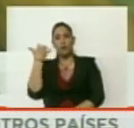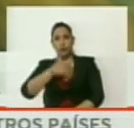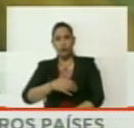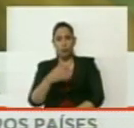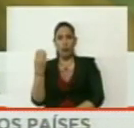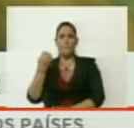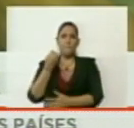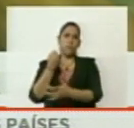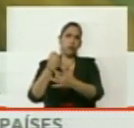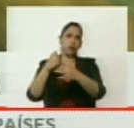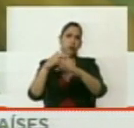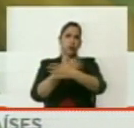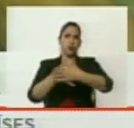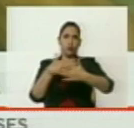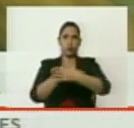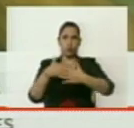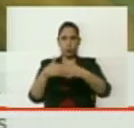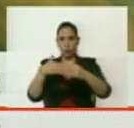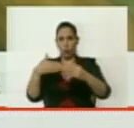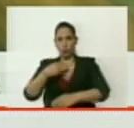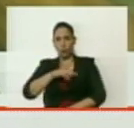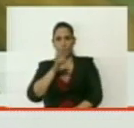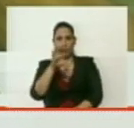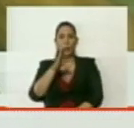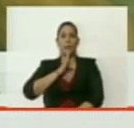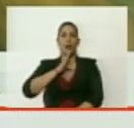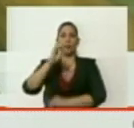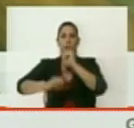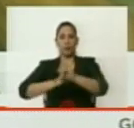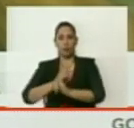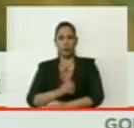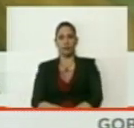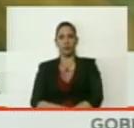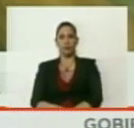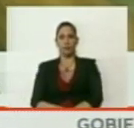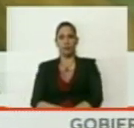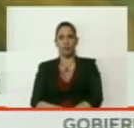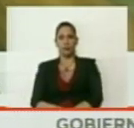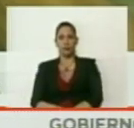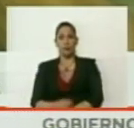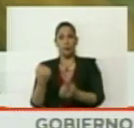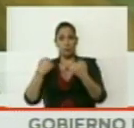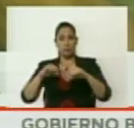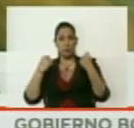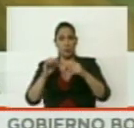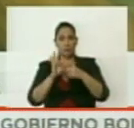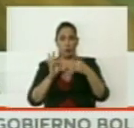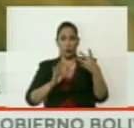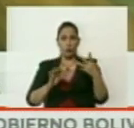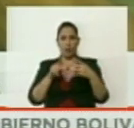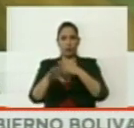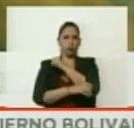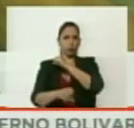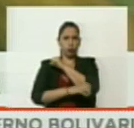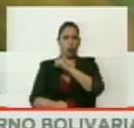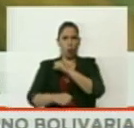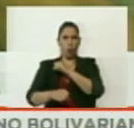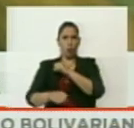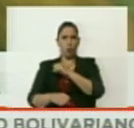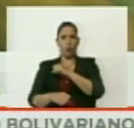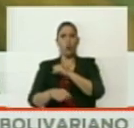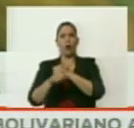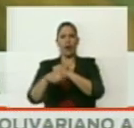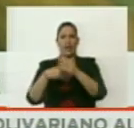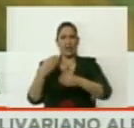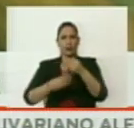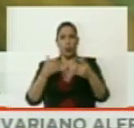miles de millones de dólares de nuestro país en la banca internacional, lo que en la práctica funciona como un robo descarado ejecutado por la